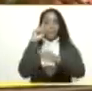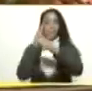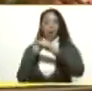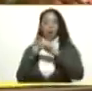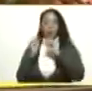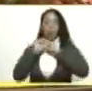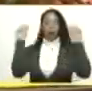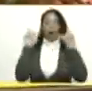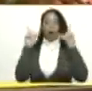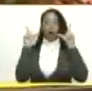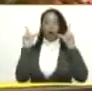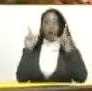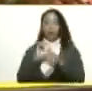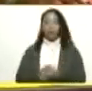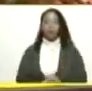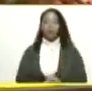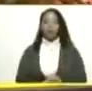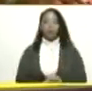descubrimientos